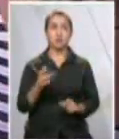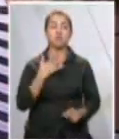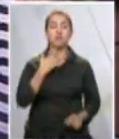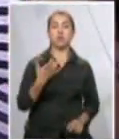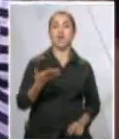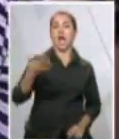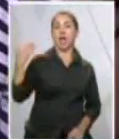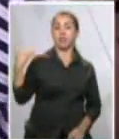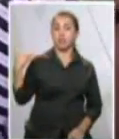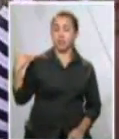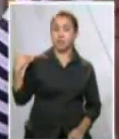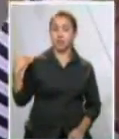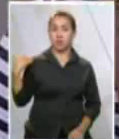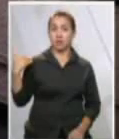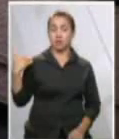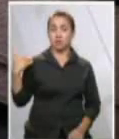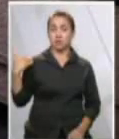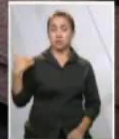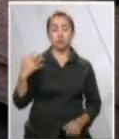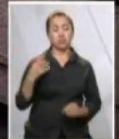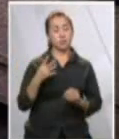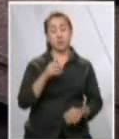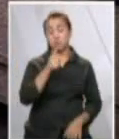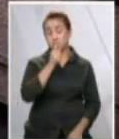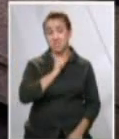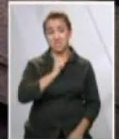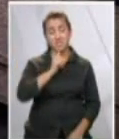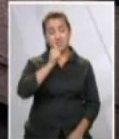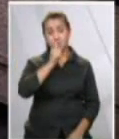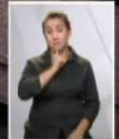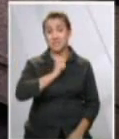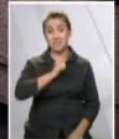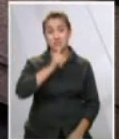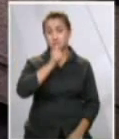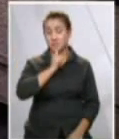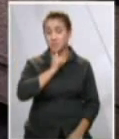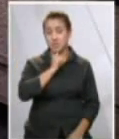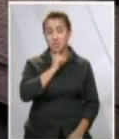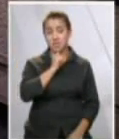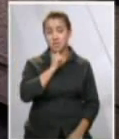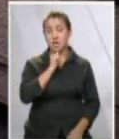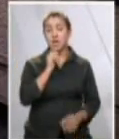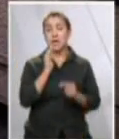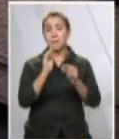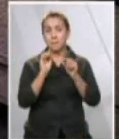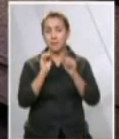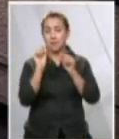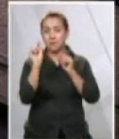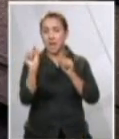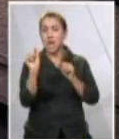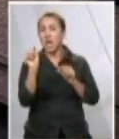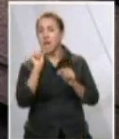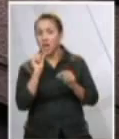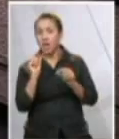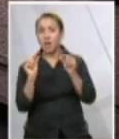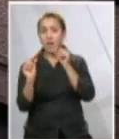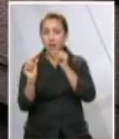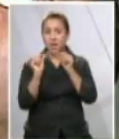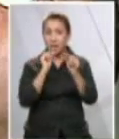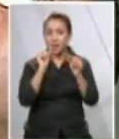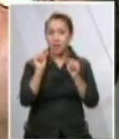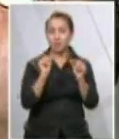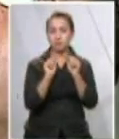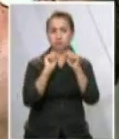antes era... Había que tener la paciencia, como le digo yo, de juntar letra por letra hasta que formábamos la